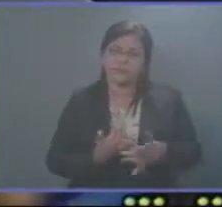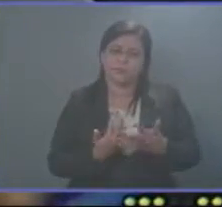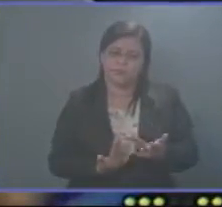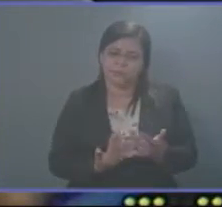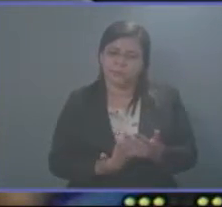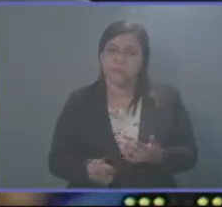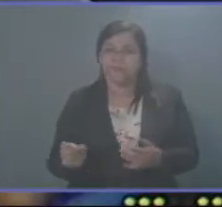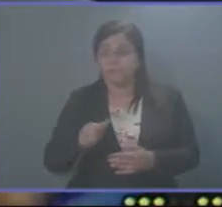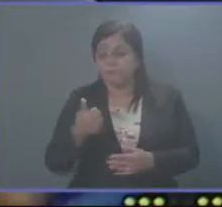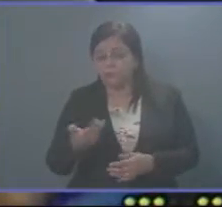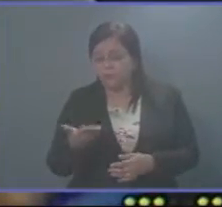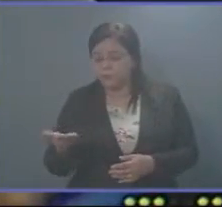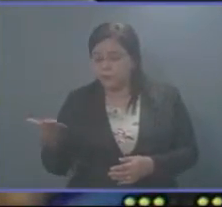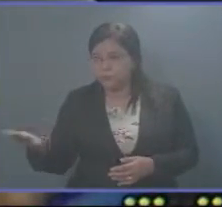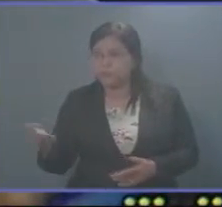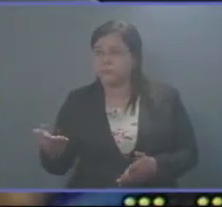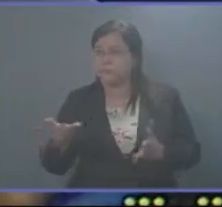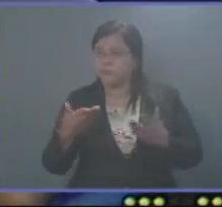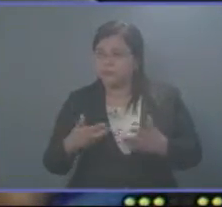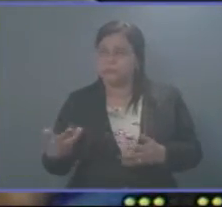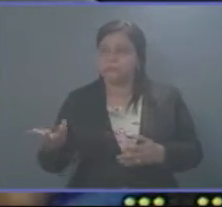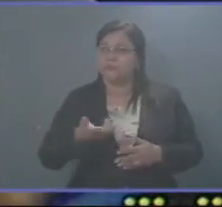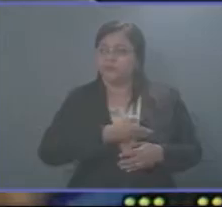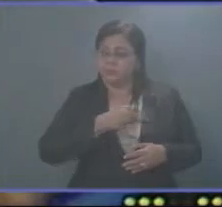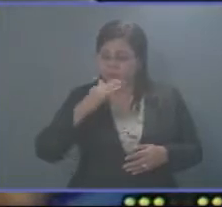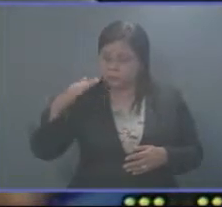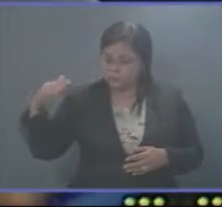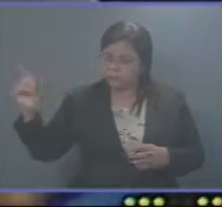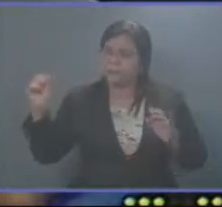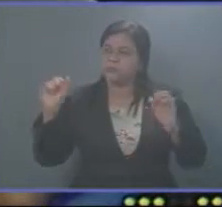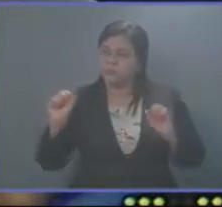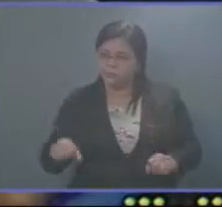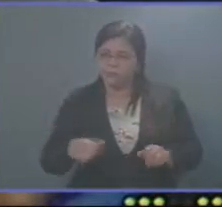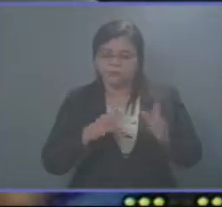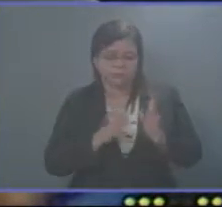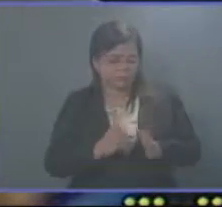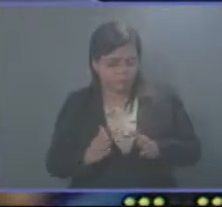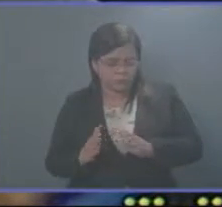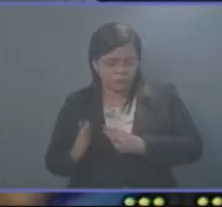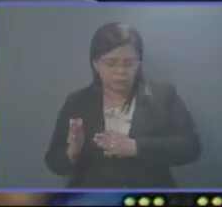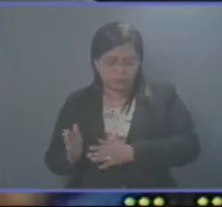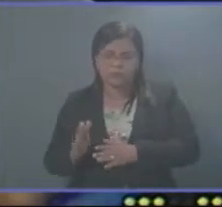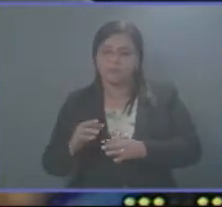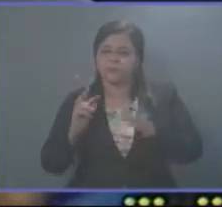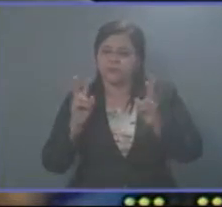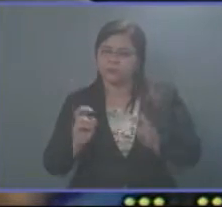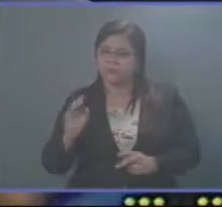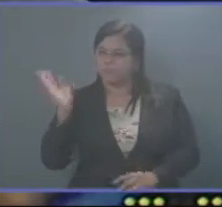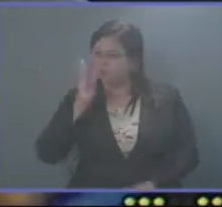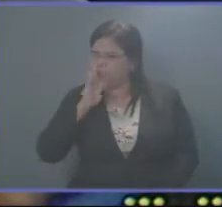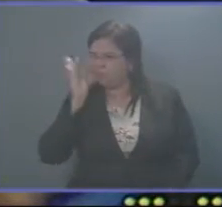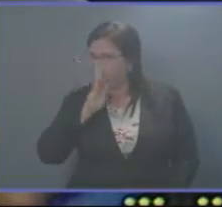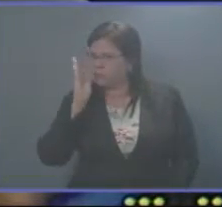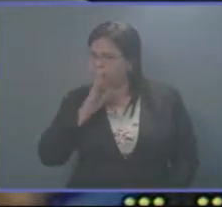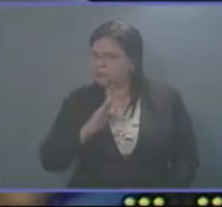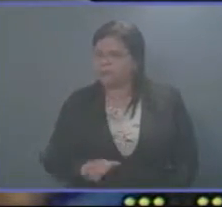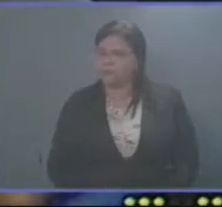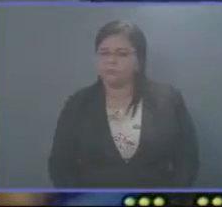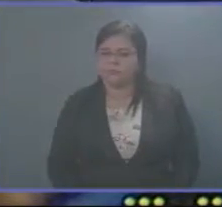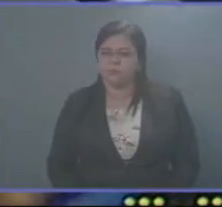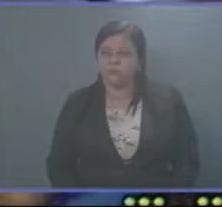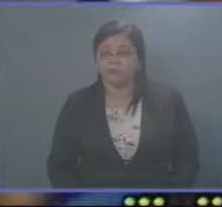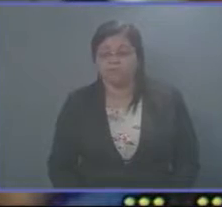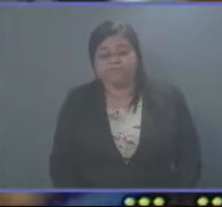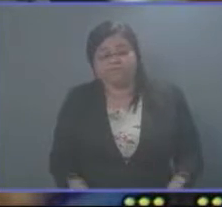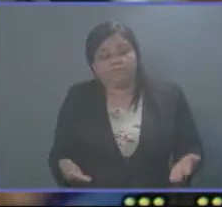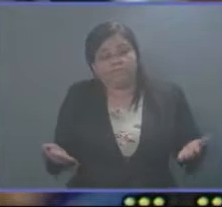elemento fundamental que servirá para que todo el país logre poner orden en materia de contaminación. Pero